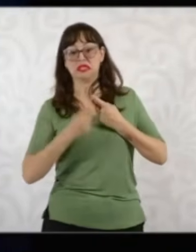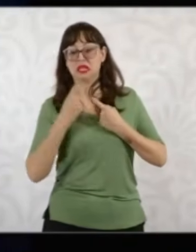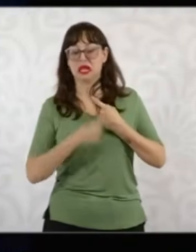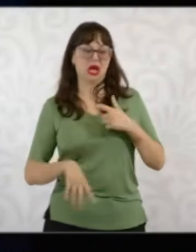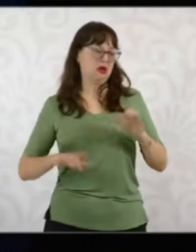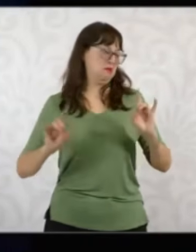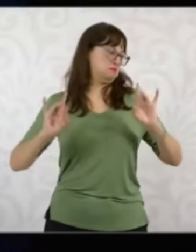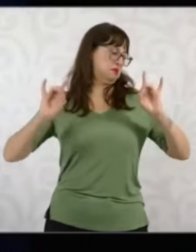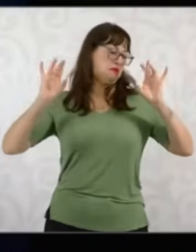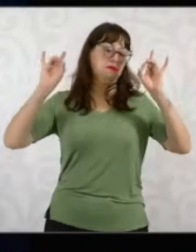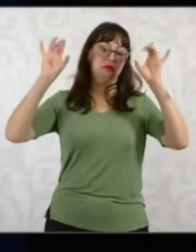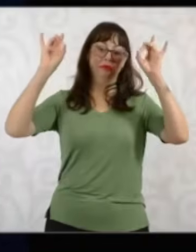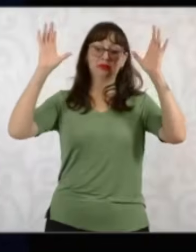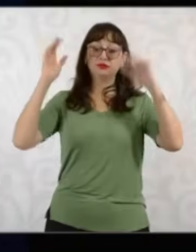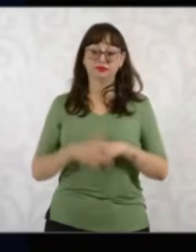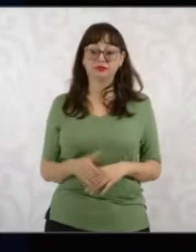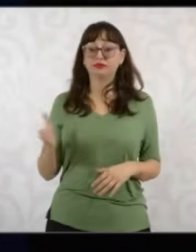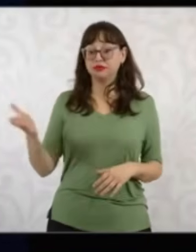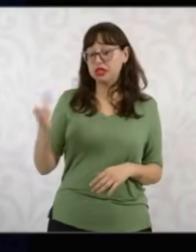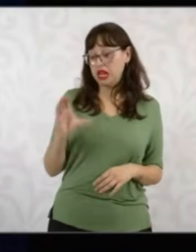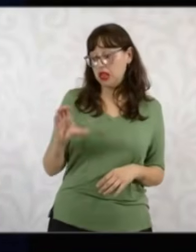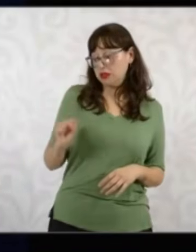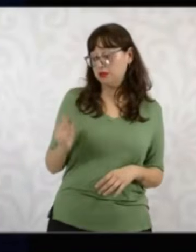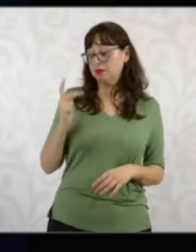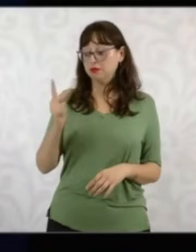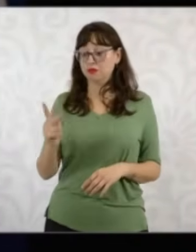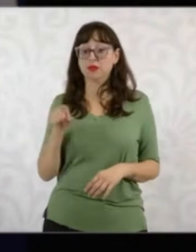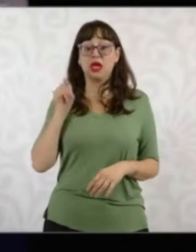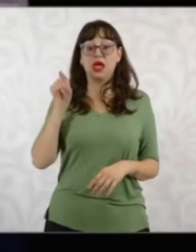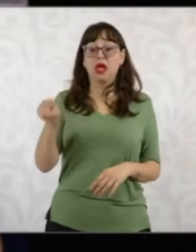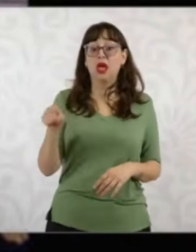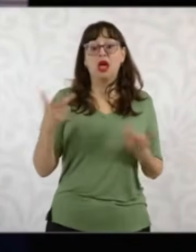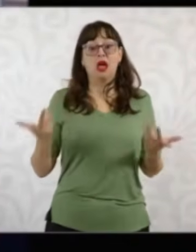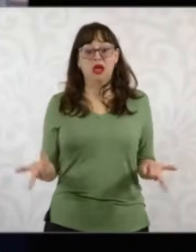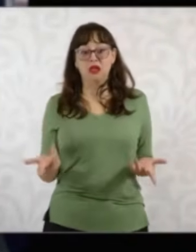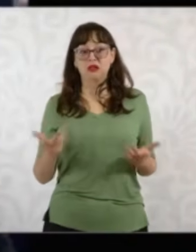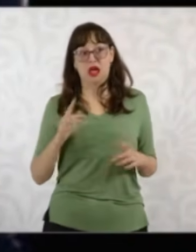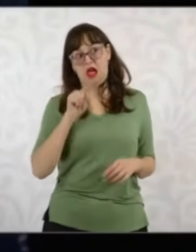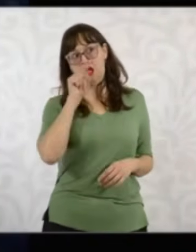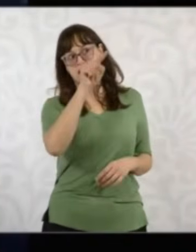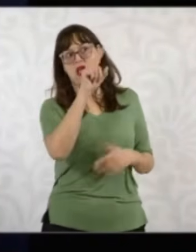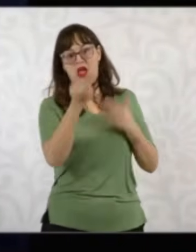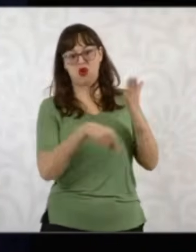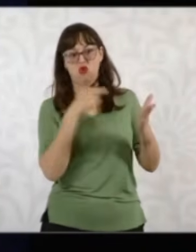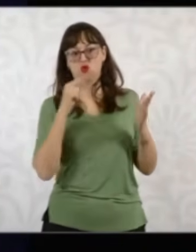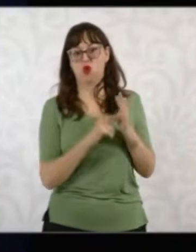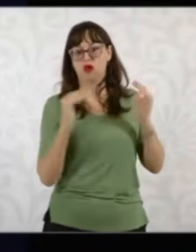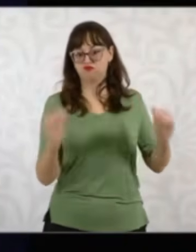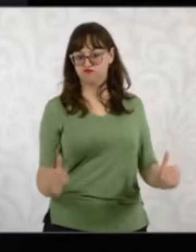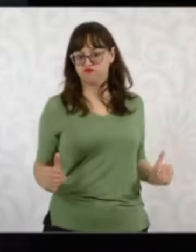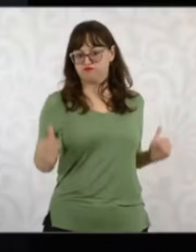inmediatamente estallan. Y bueno, pues Sheinbaum prefirió estar en eventos sumamente controlados, encerrada en su palacio, antes